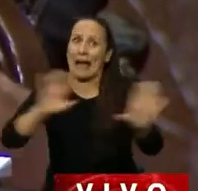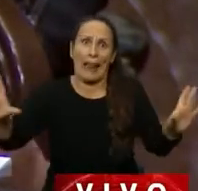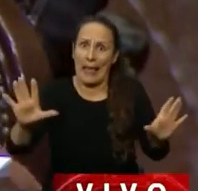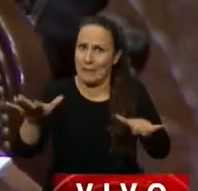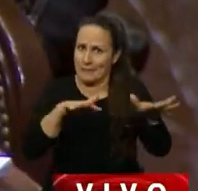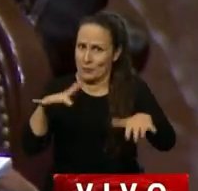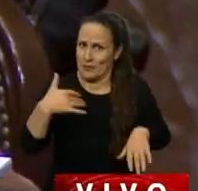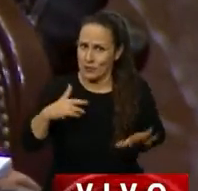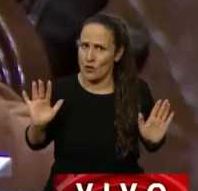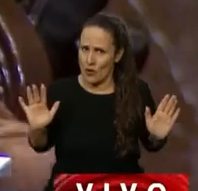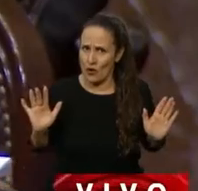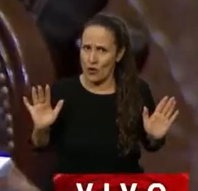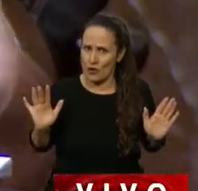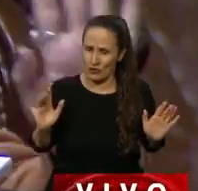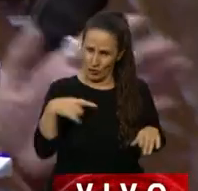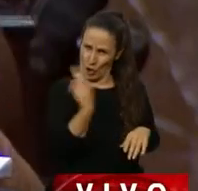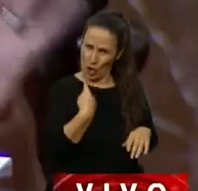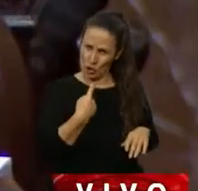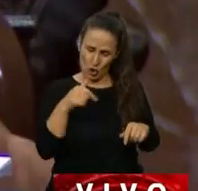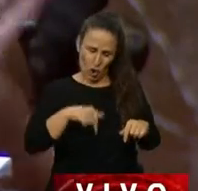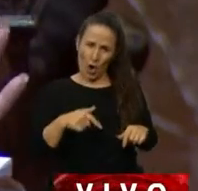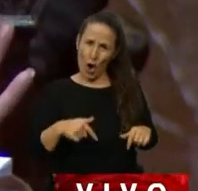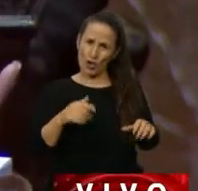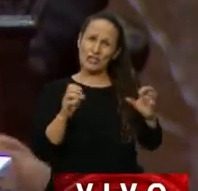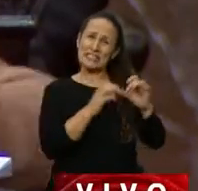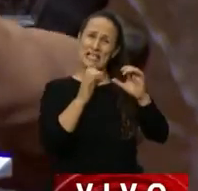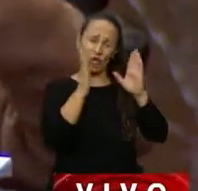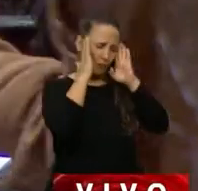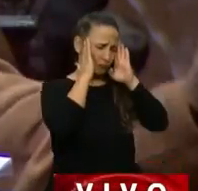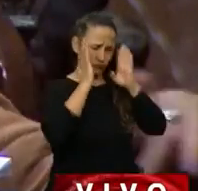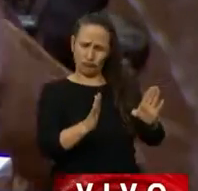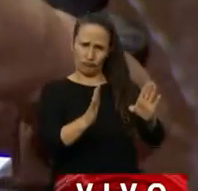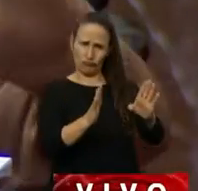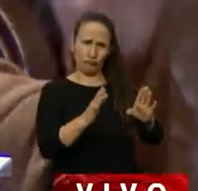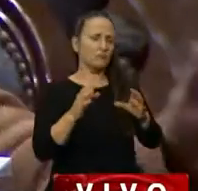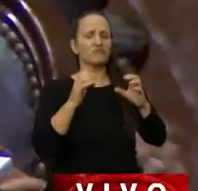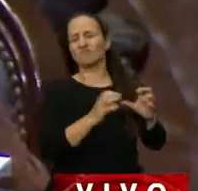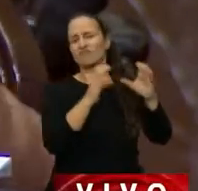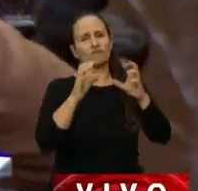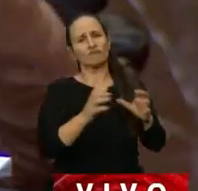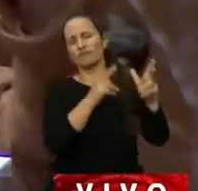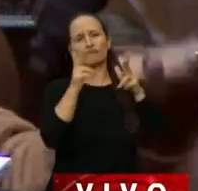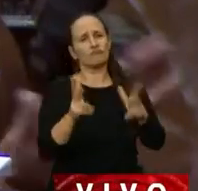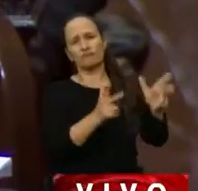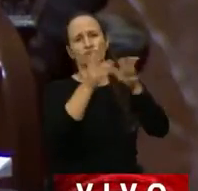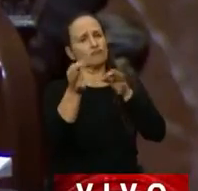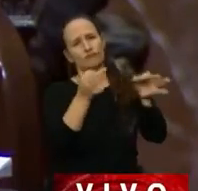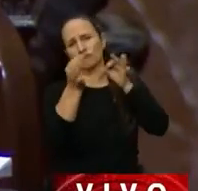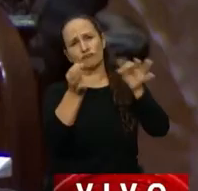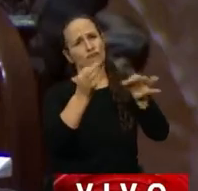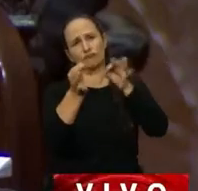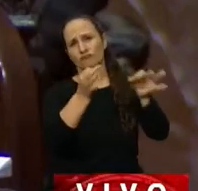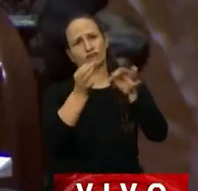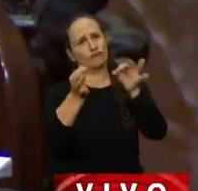país, gravísimos. Y nosotros tenemos una sesión y discutimos y hablamos y